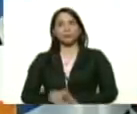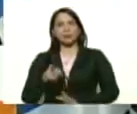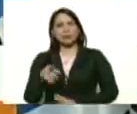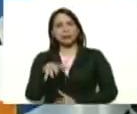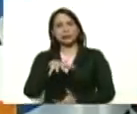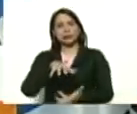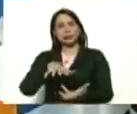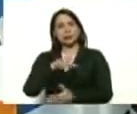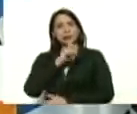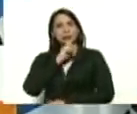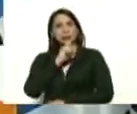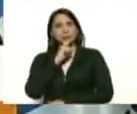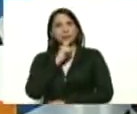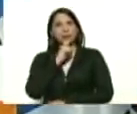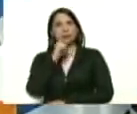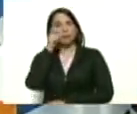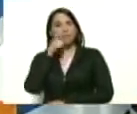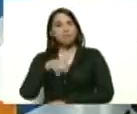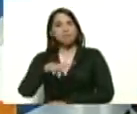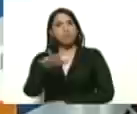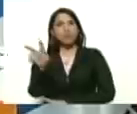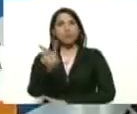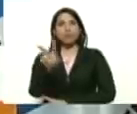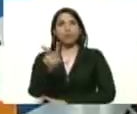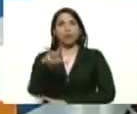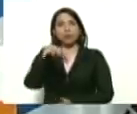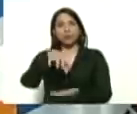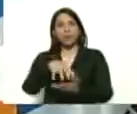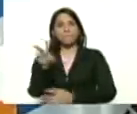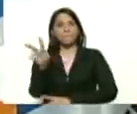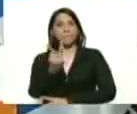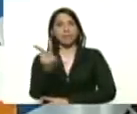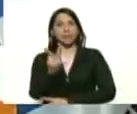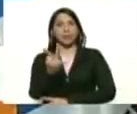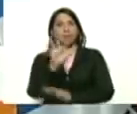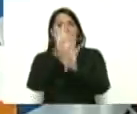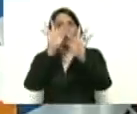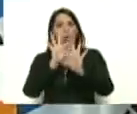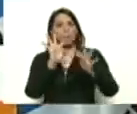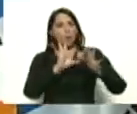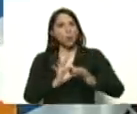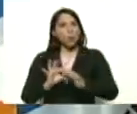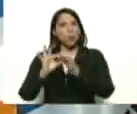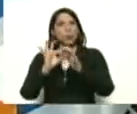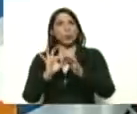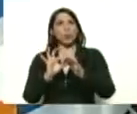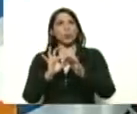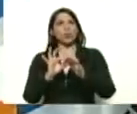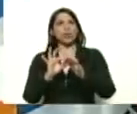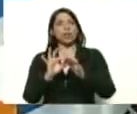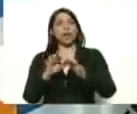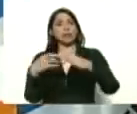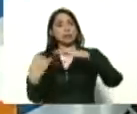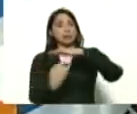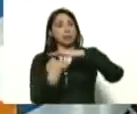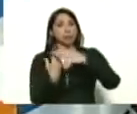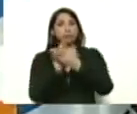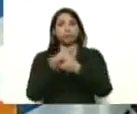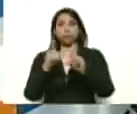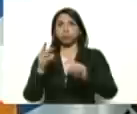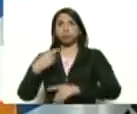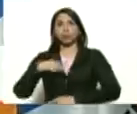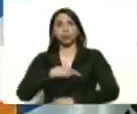coyuntura que el pueblo de Venezuela y el Estado venezolano de manera unida y las instituciones democráticas hemos